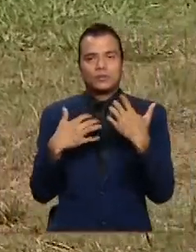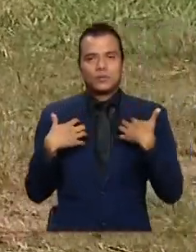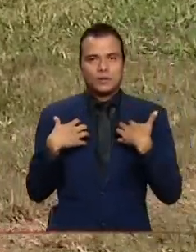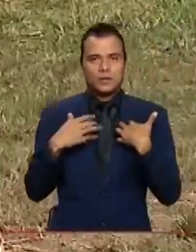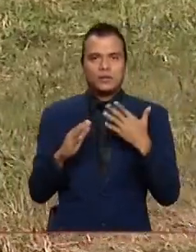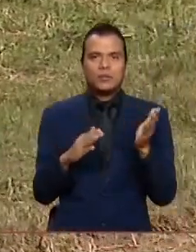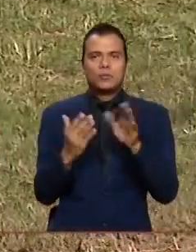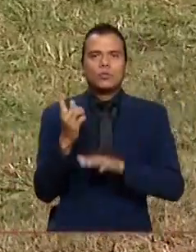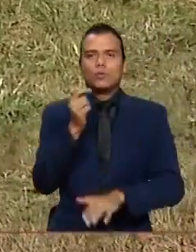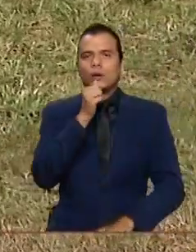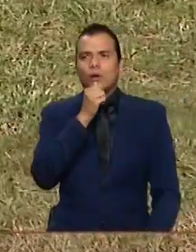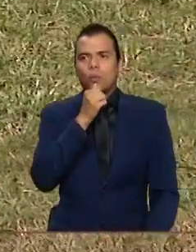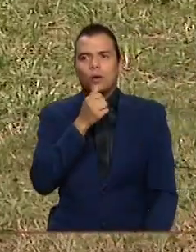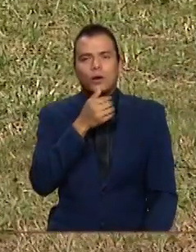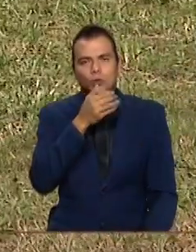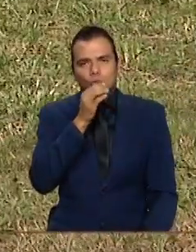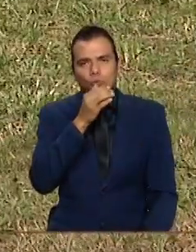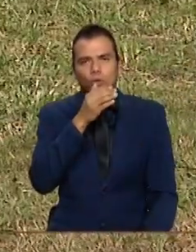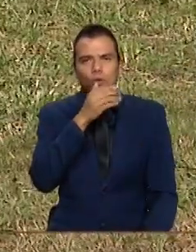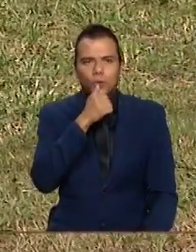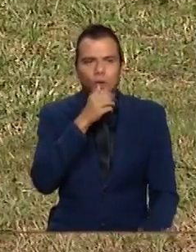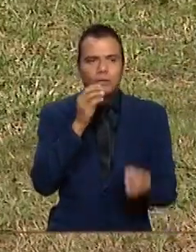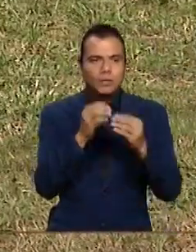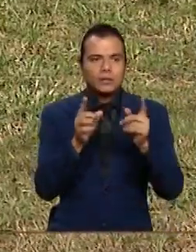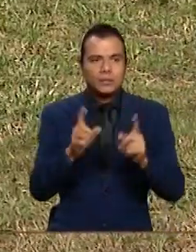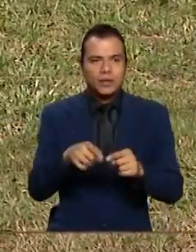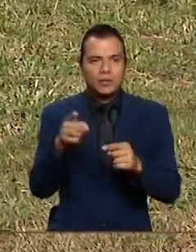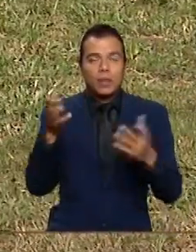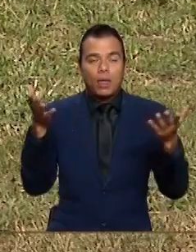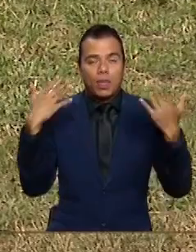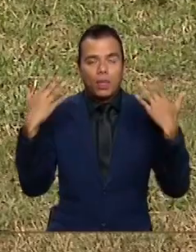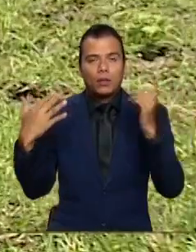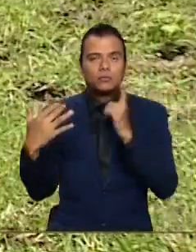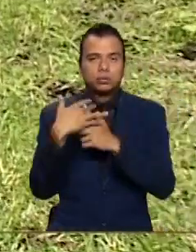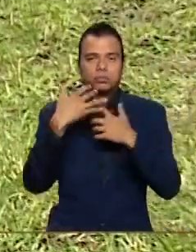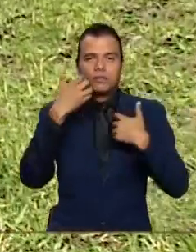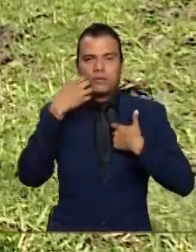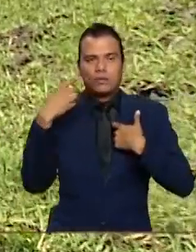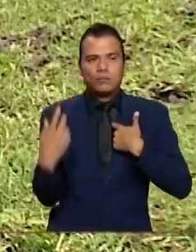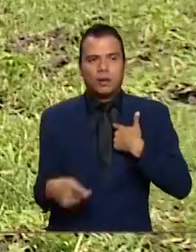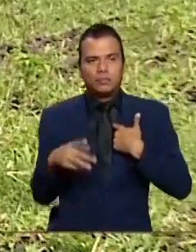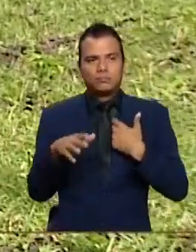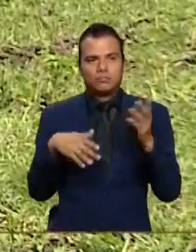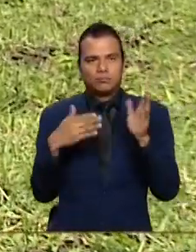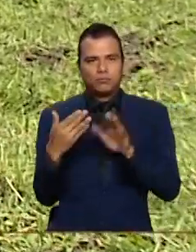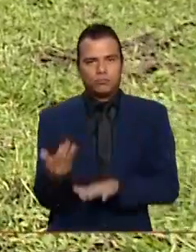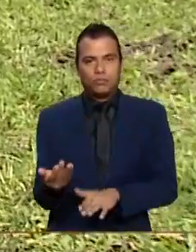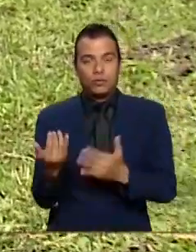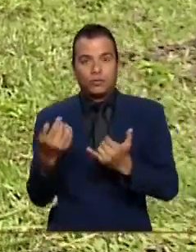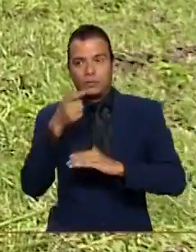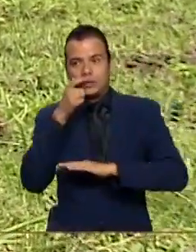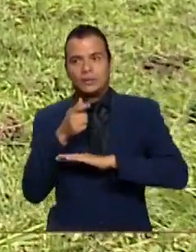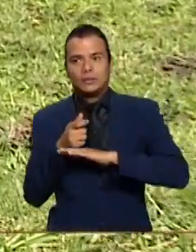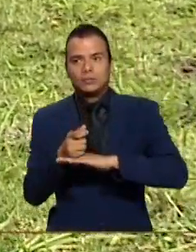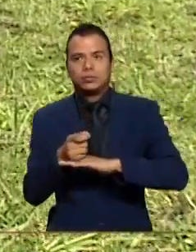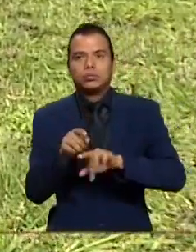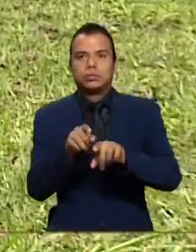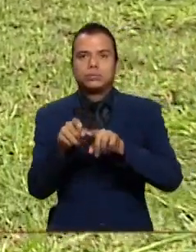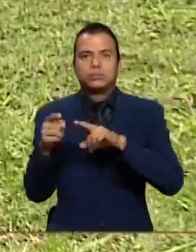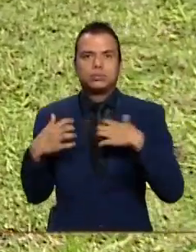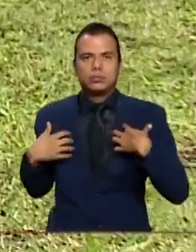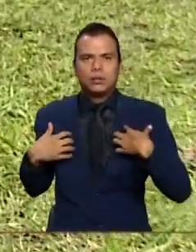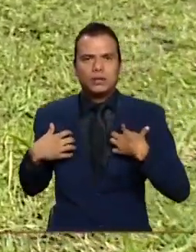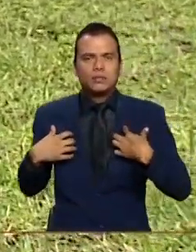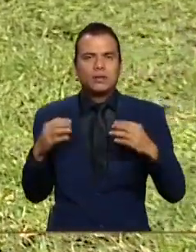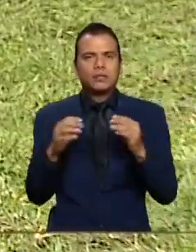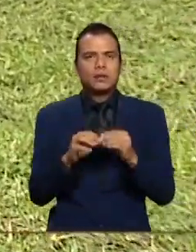enfermedades generadas por el verano. Con este PMU, la idea es hacer seguimiento a las afectaciones que puedan tener los departamentos y